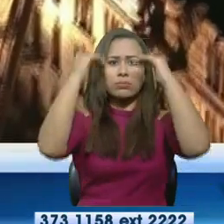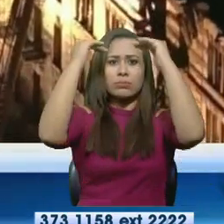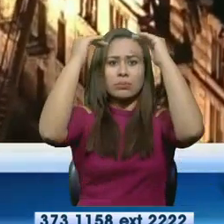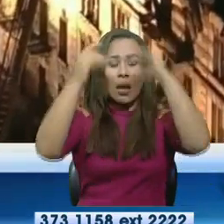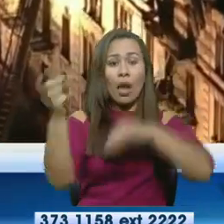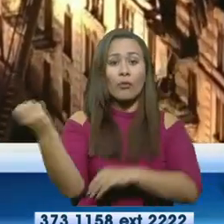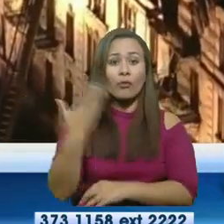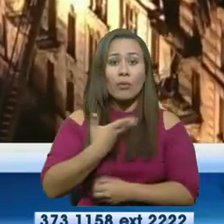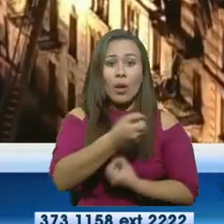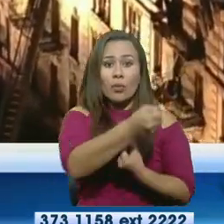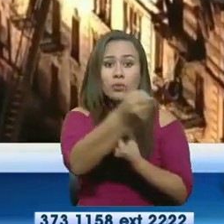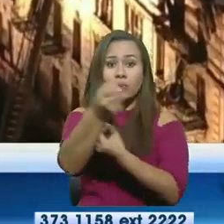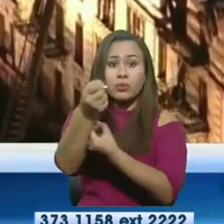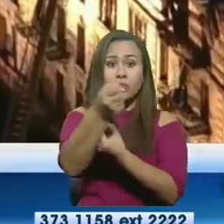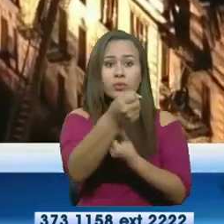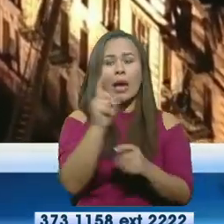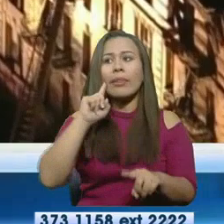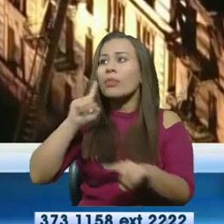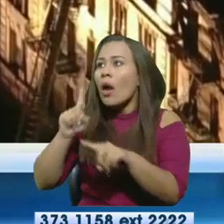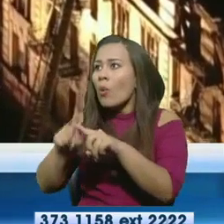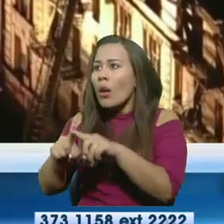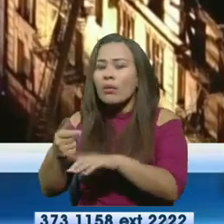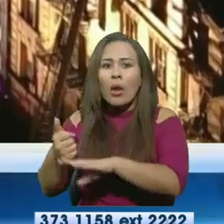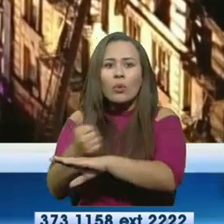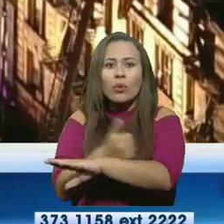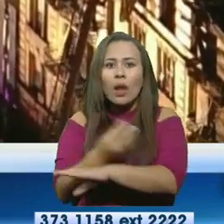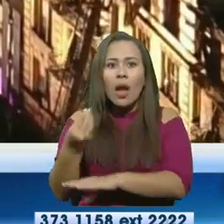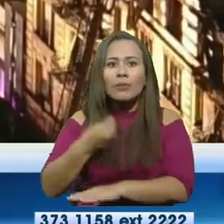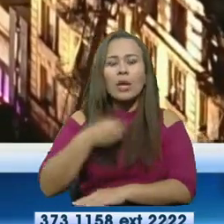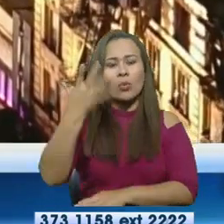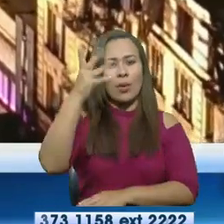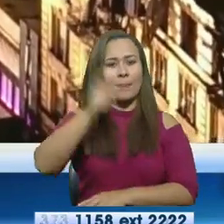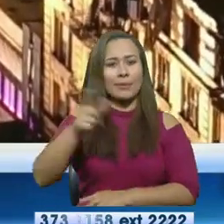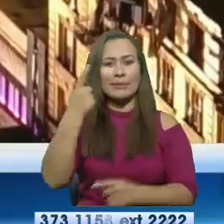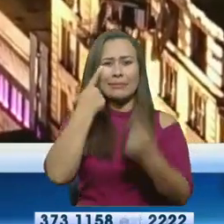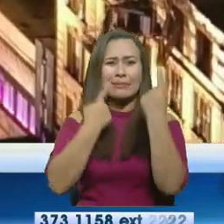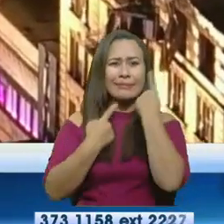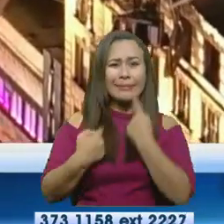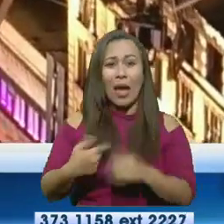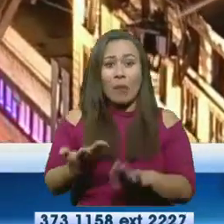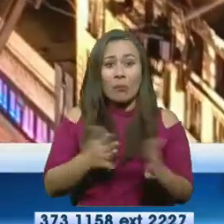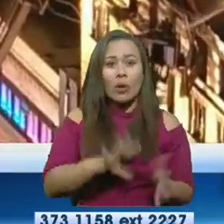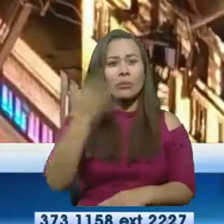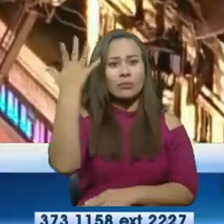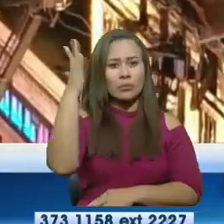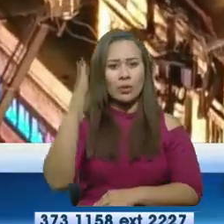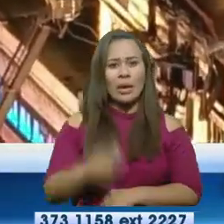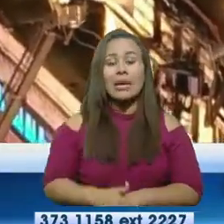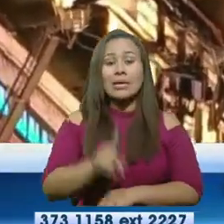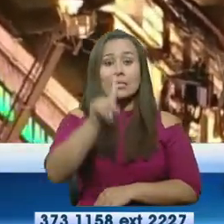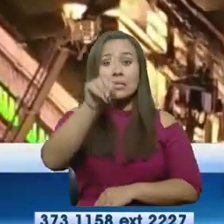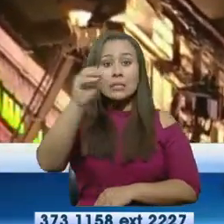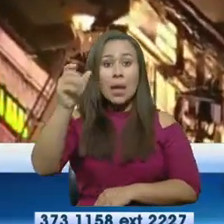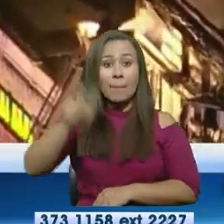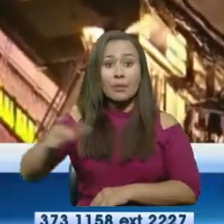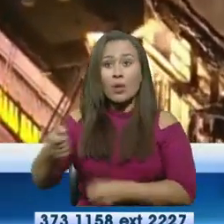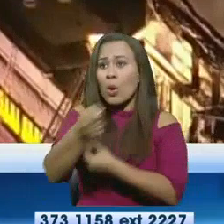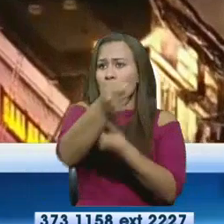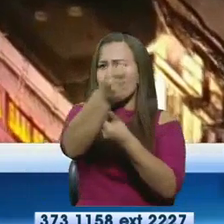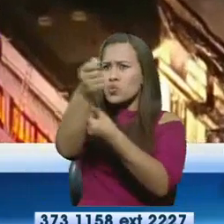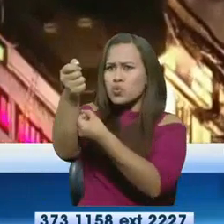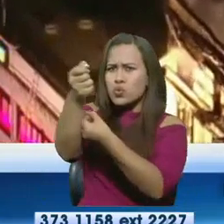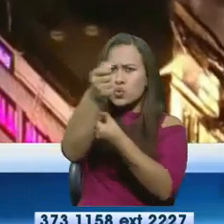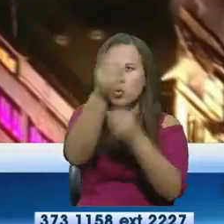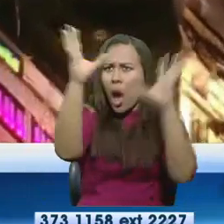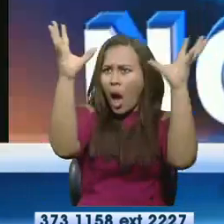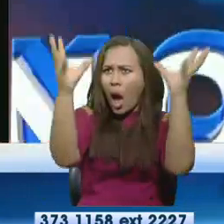de bomberos. De acuerdo con las autoridades locales, no se reportaron víctimas ni heridos y unos 100 bomberos trabajan en el lugar para extinguir